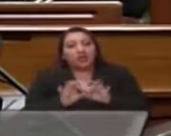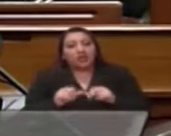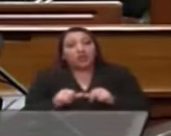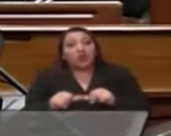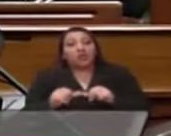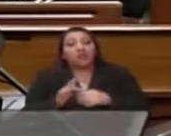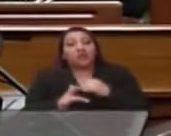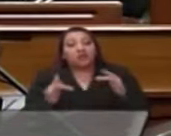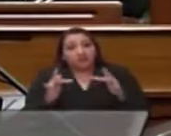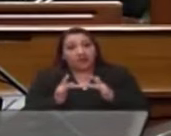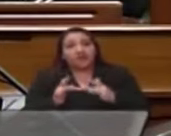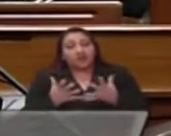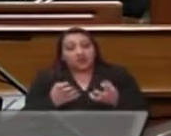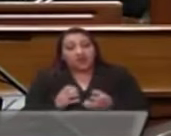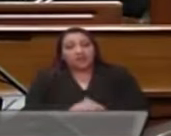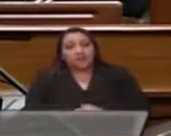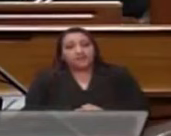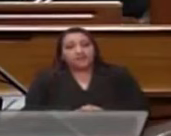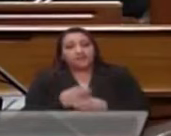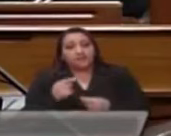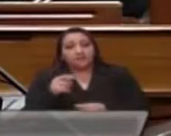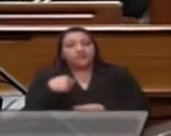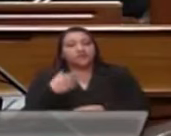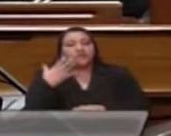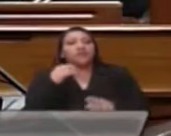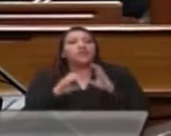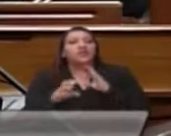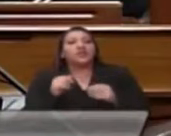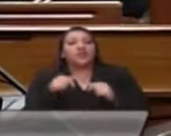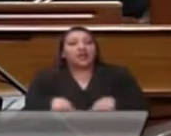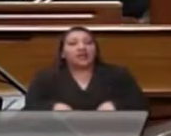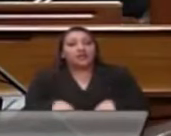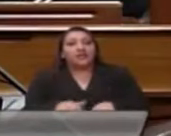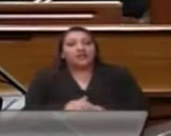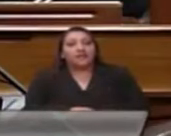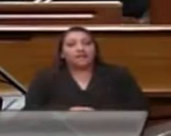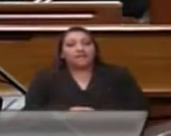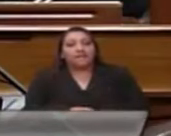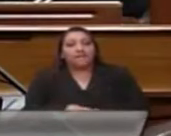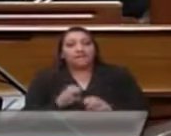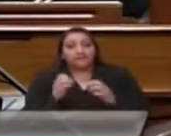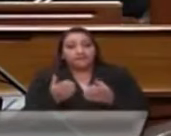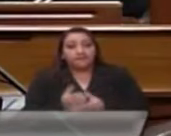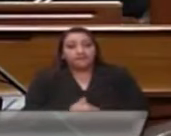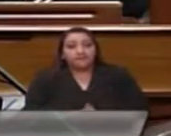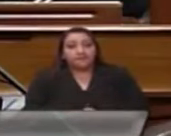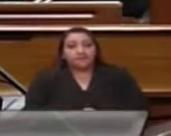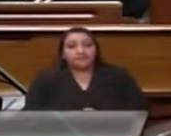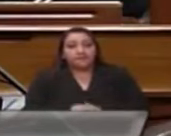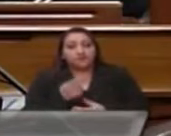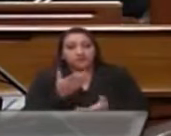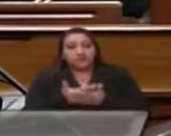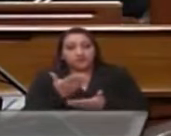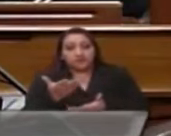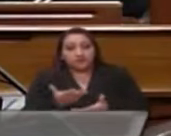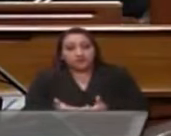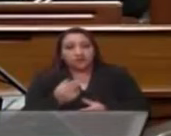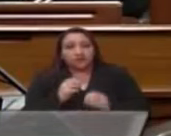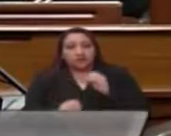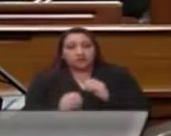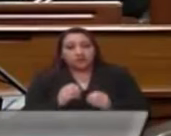continuar perfeccionándola. Por eso vamos a discutir aquí, en el Congreso, una propuesta